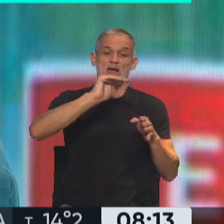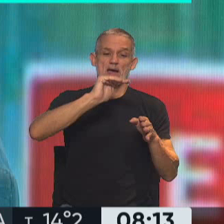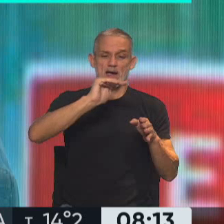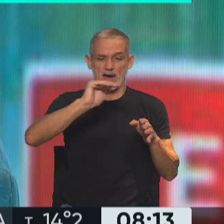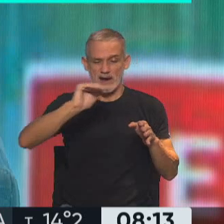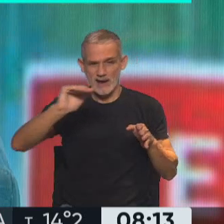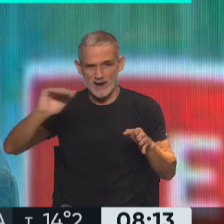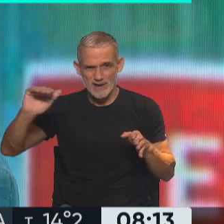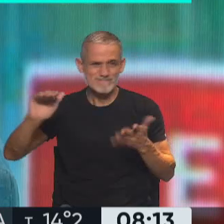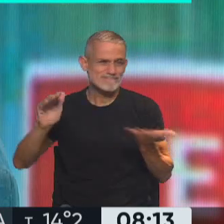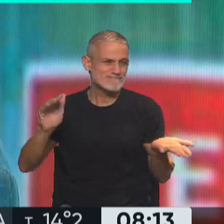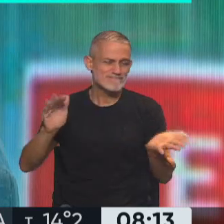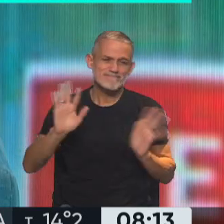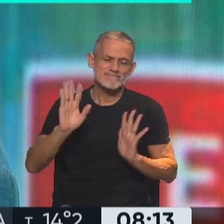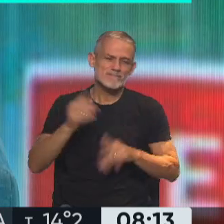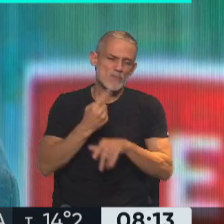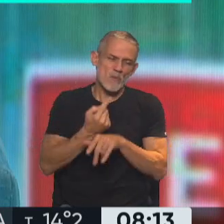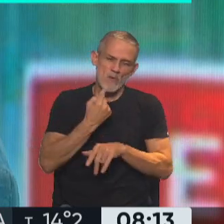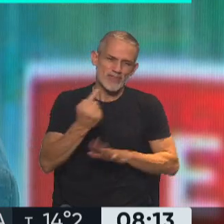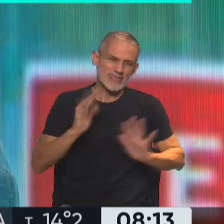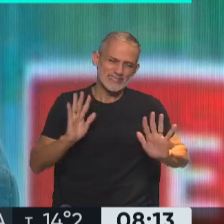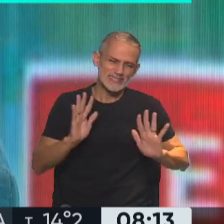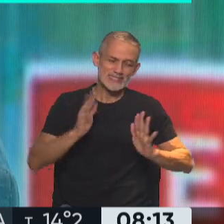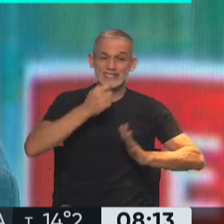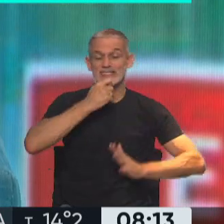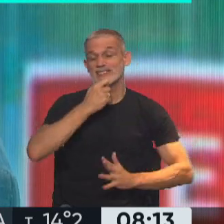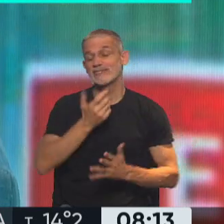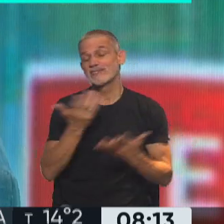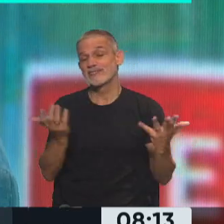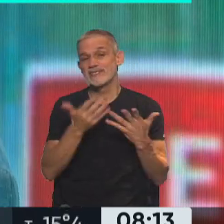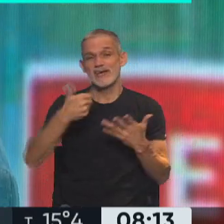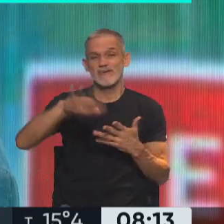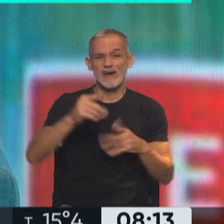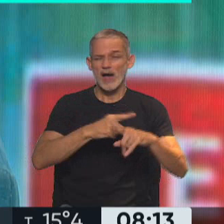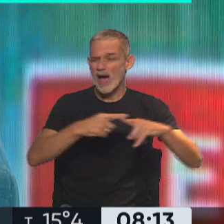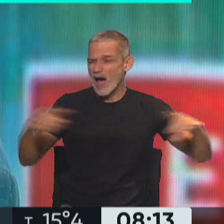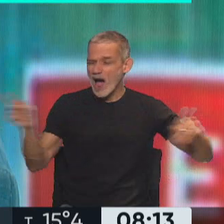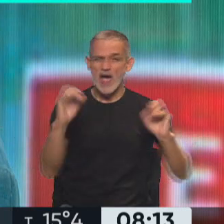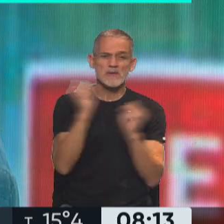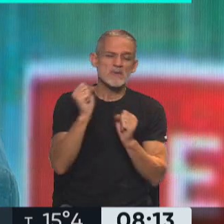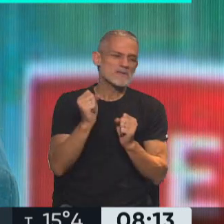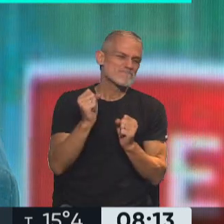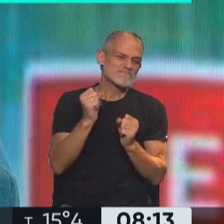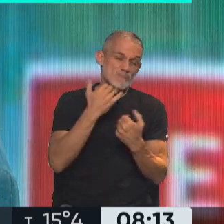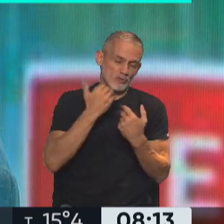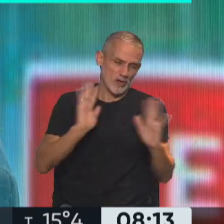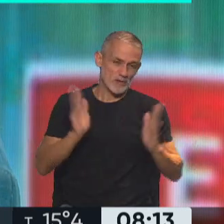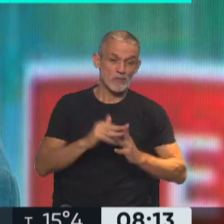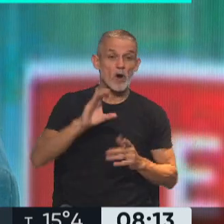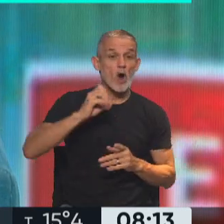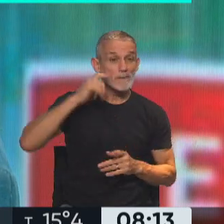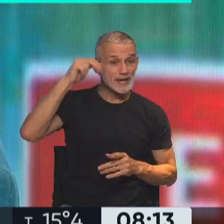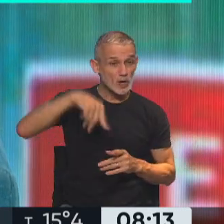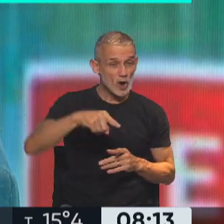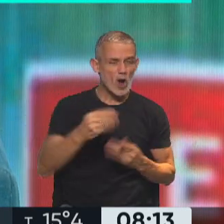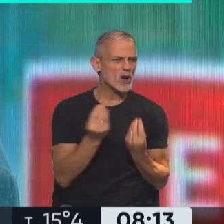curva, por lo cual no podríamos aseverar que necesariamente vaya a durar todo el invierno. Justamente con Omicron lo que vimos